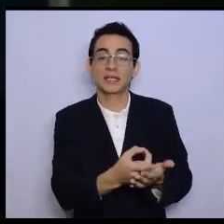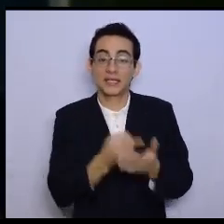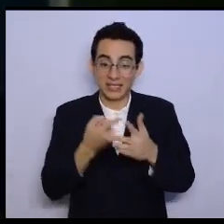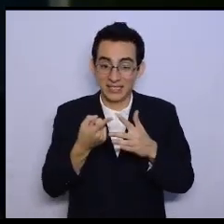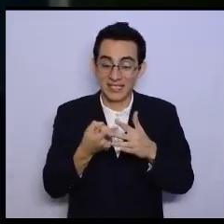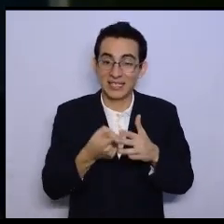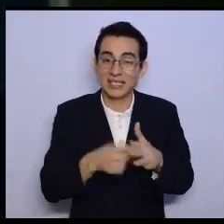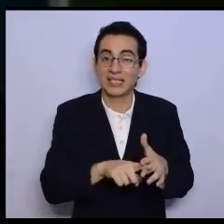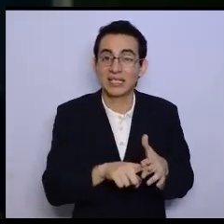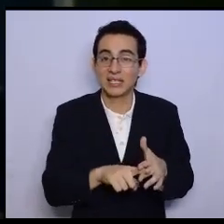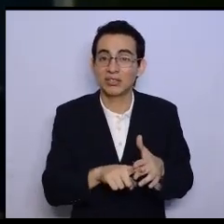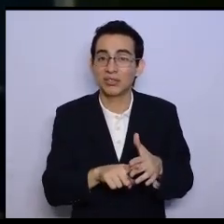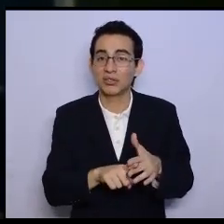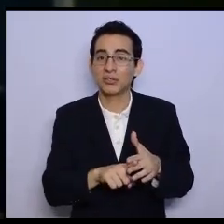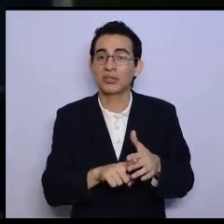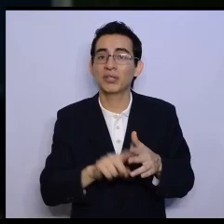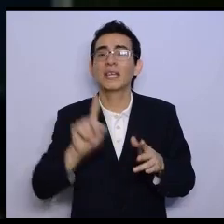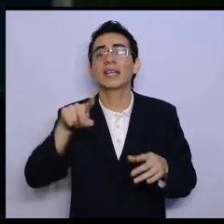inicios tenía